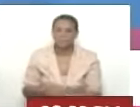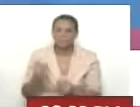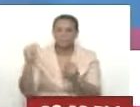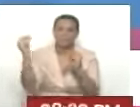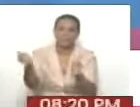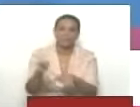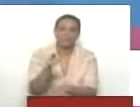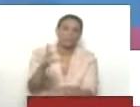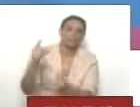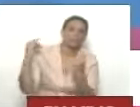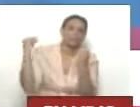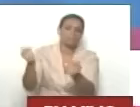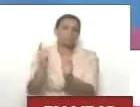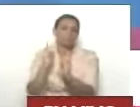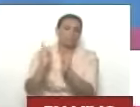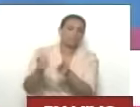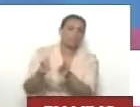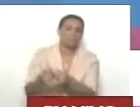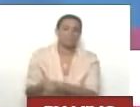Ahora,